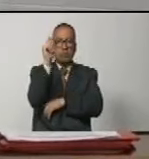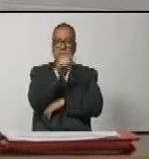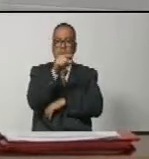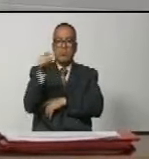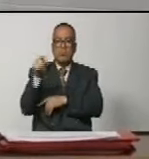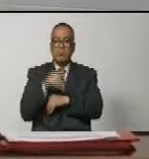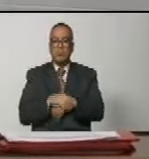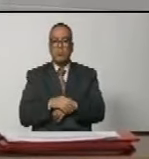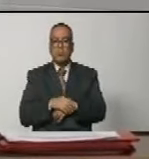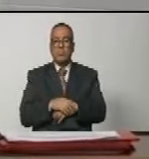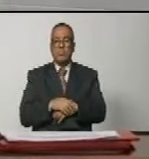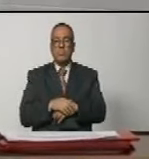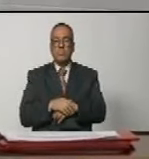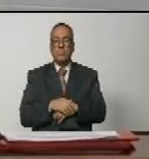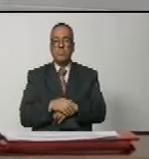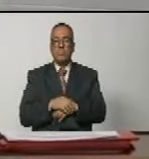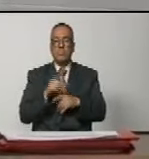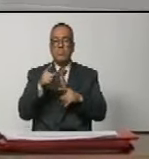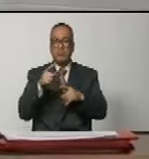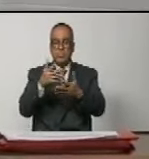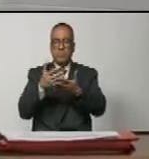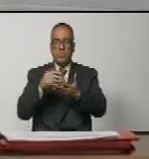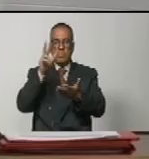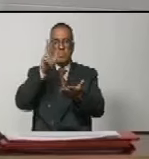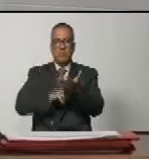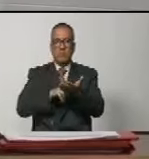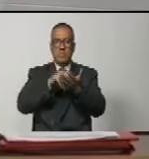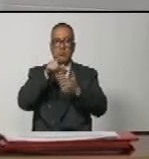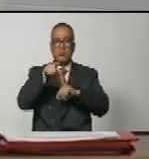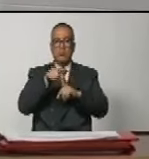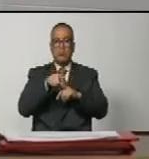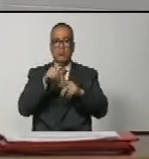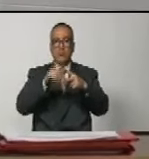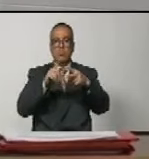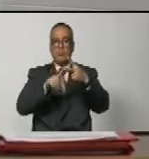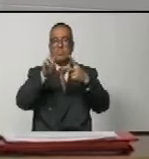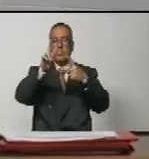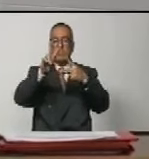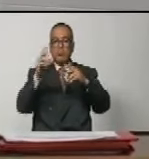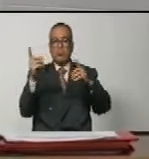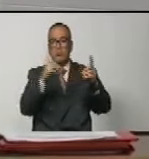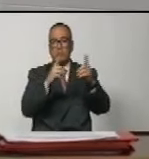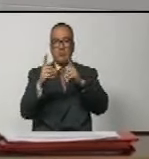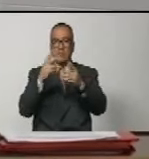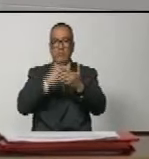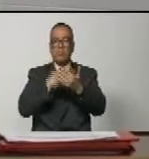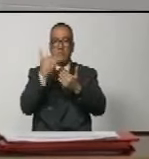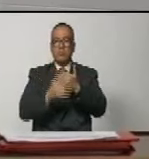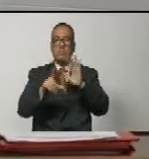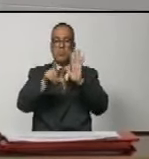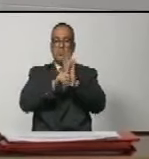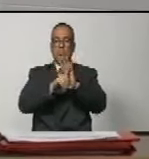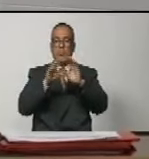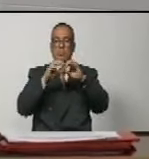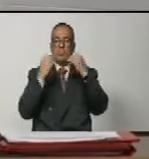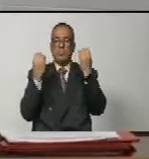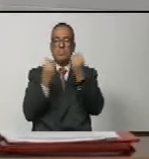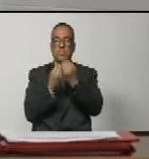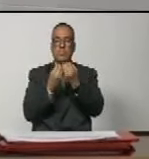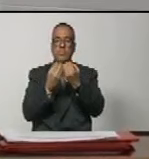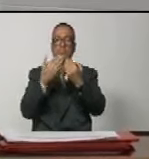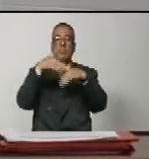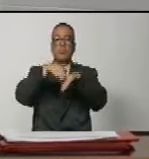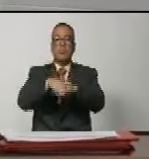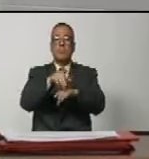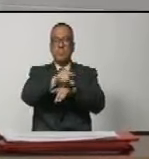los honorables diputados que estén a favor de aprobar la segunda discusión del proyecto de ley orgánica para la